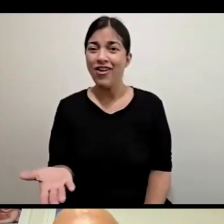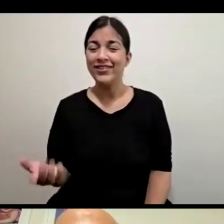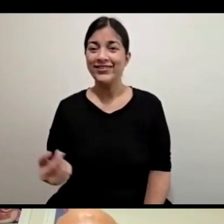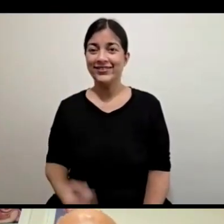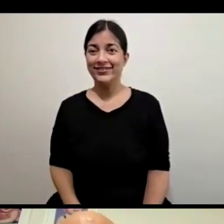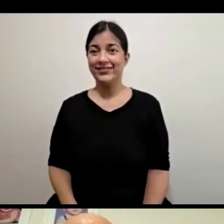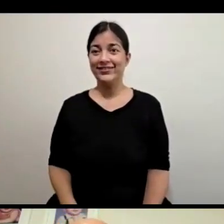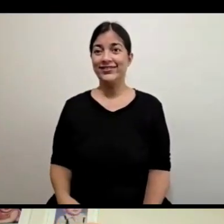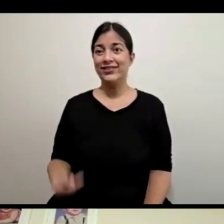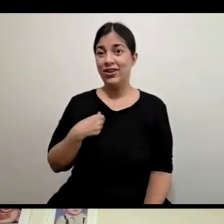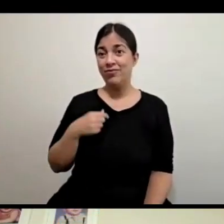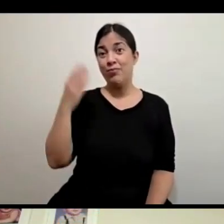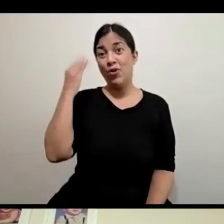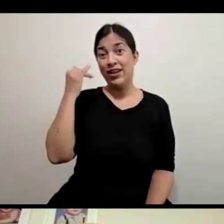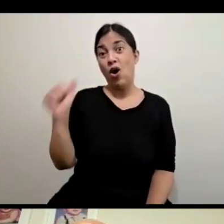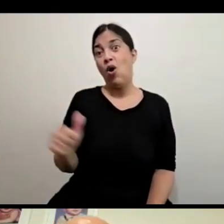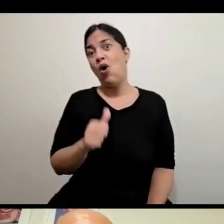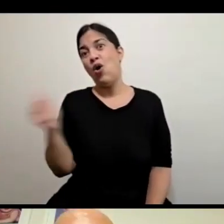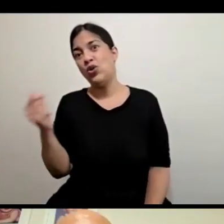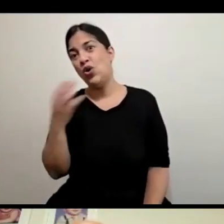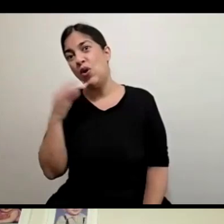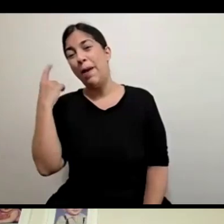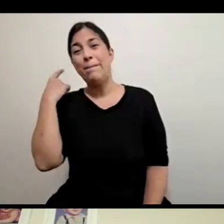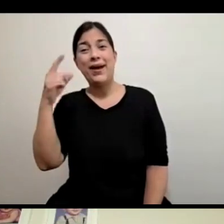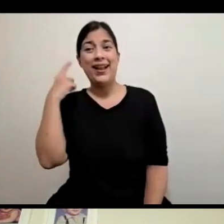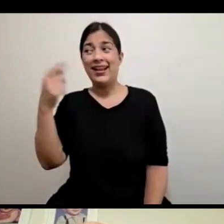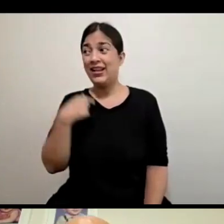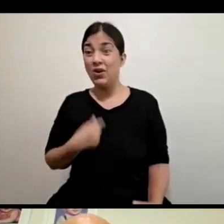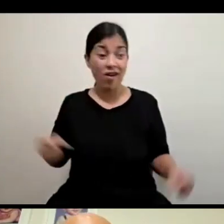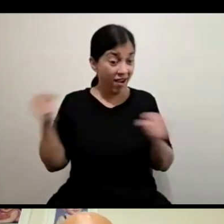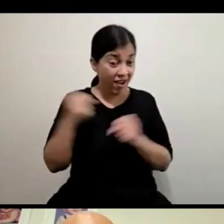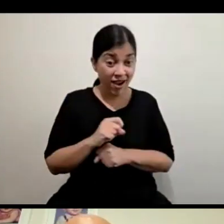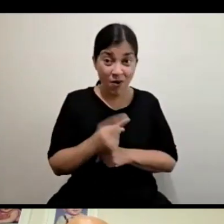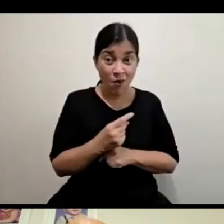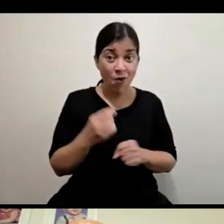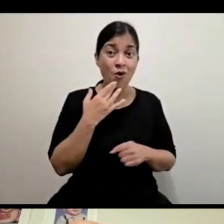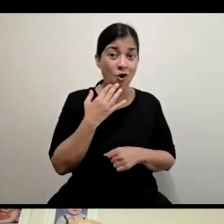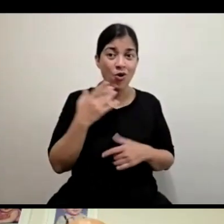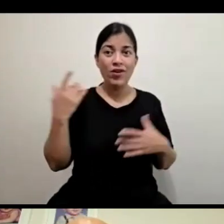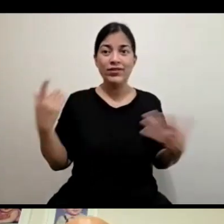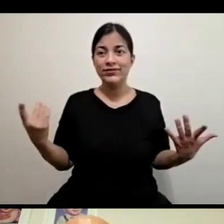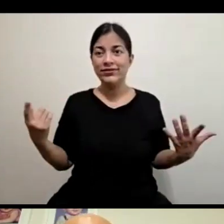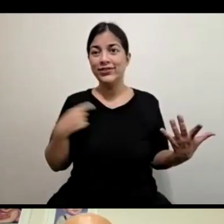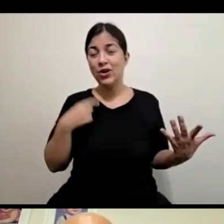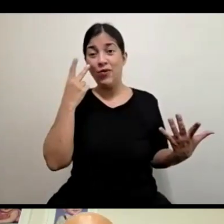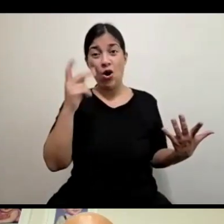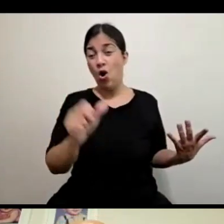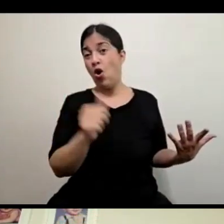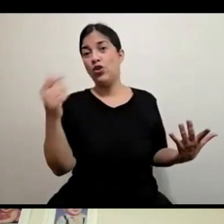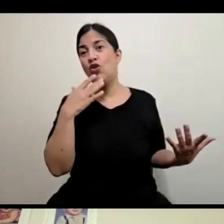otro color, ¿para qué me maté buscando el color de este color? Si ahora cuando me siento en la sala y la veo de otro